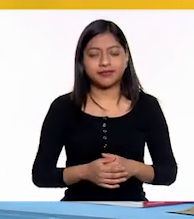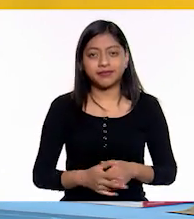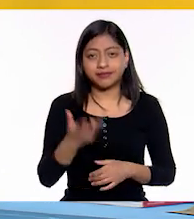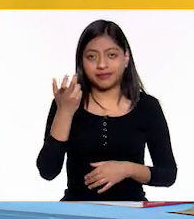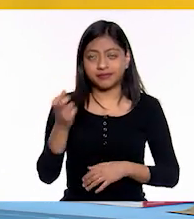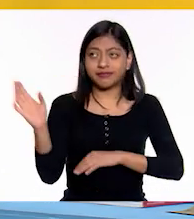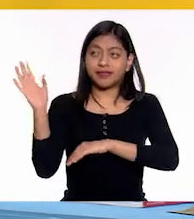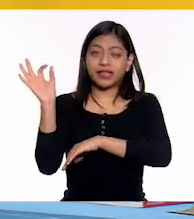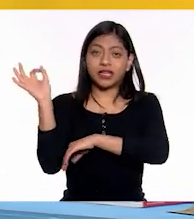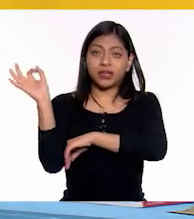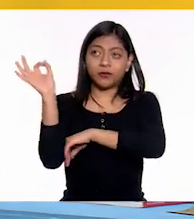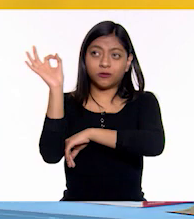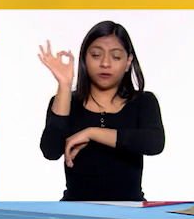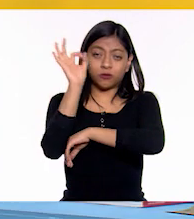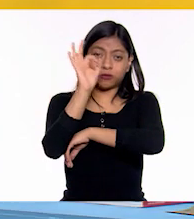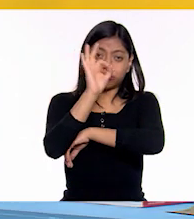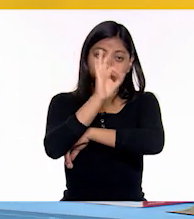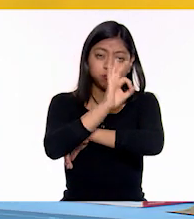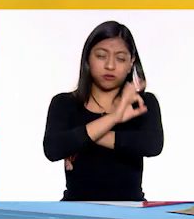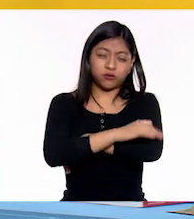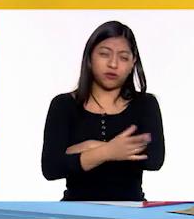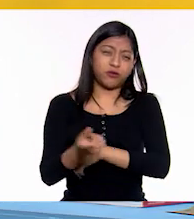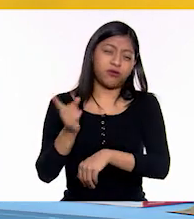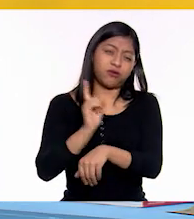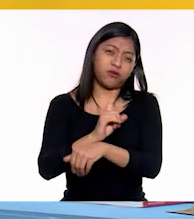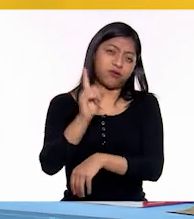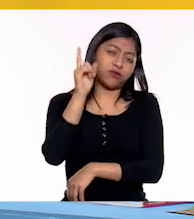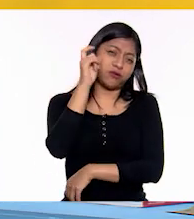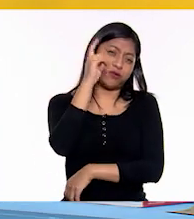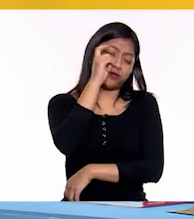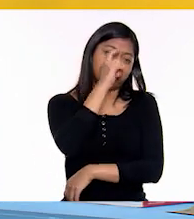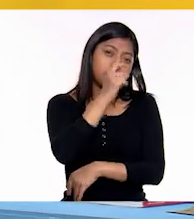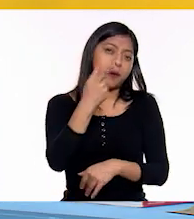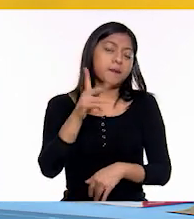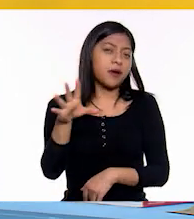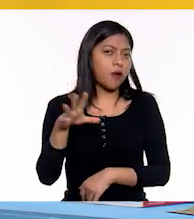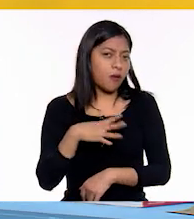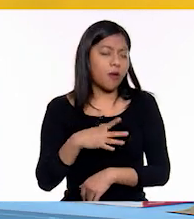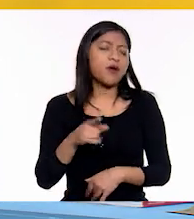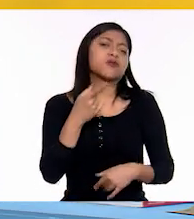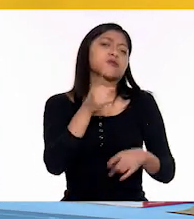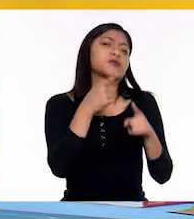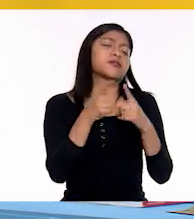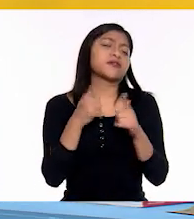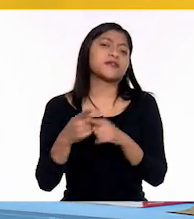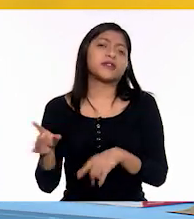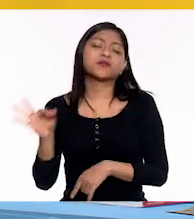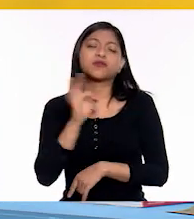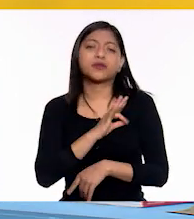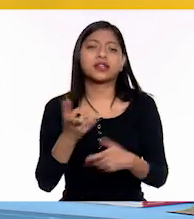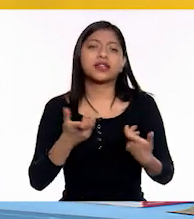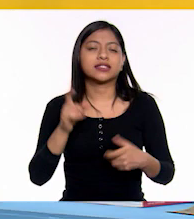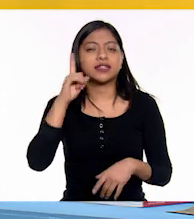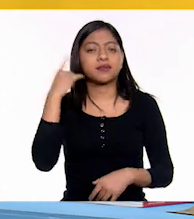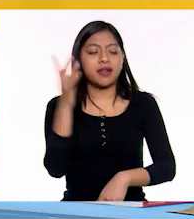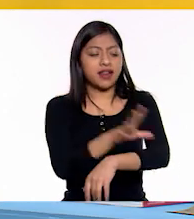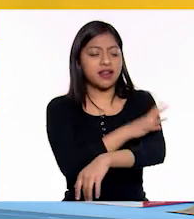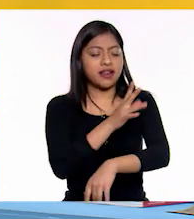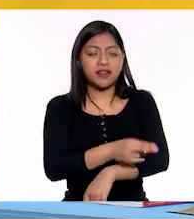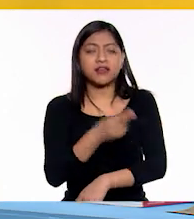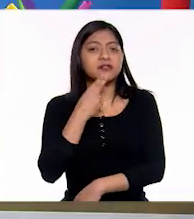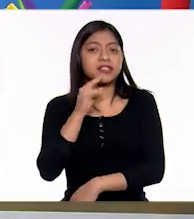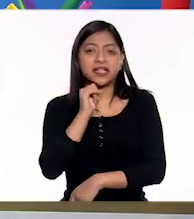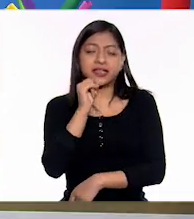día difícil, con muchas dificultades, pero hay formas prácticas de resolver situaciones, ¿verdad, maestra? Sí, así